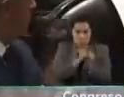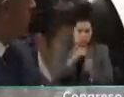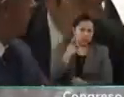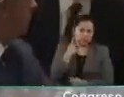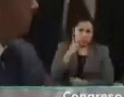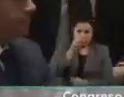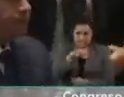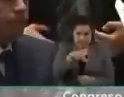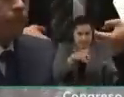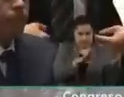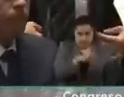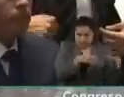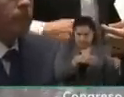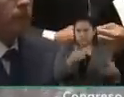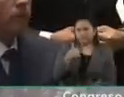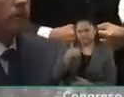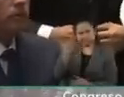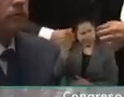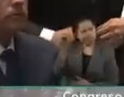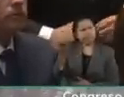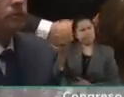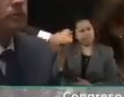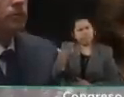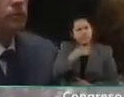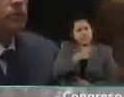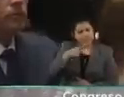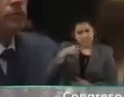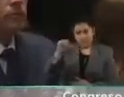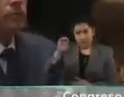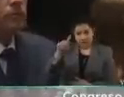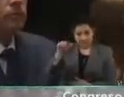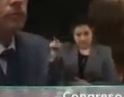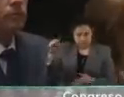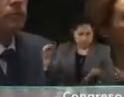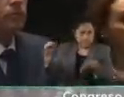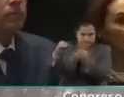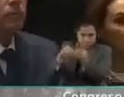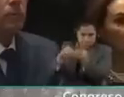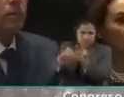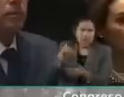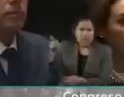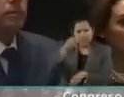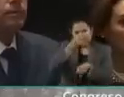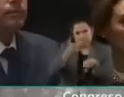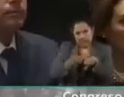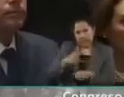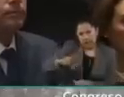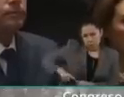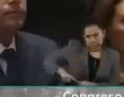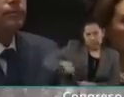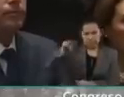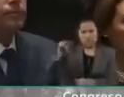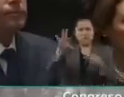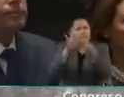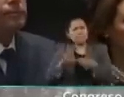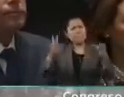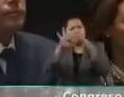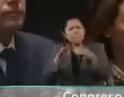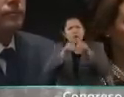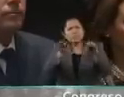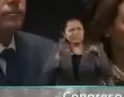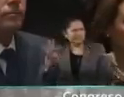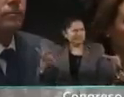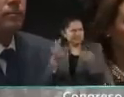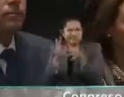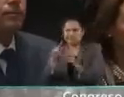Acción Nacional, queremos exigir que se incorpore al acta nuestro extrañamiento a la Secretaría de Gobernación por haber dirigido un mensaje partidista